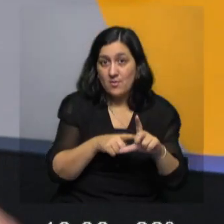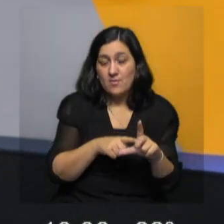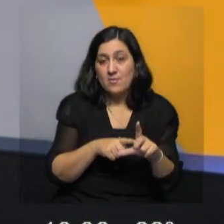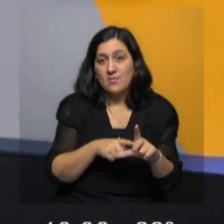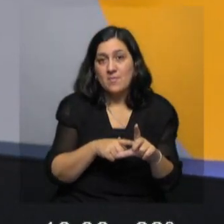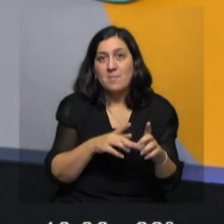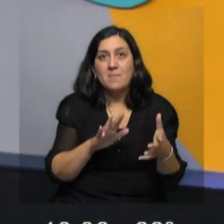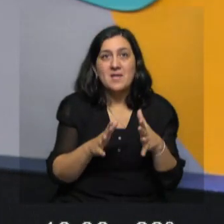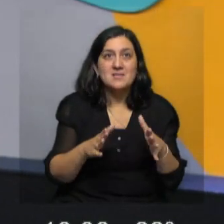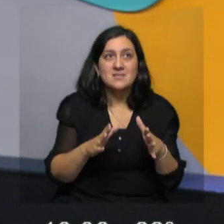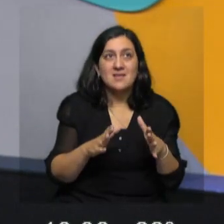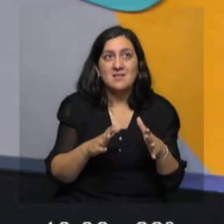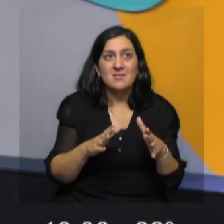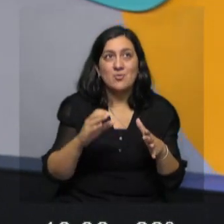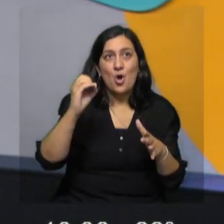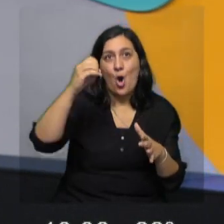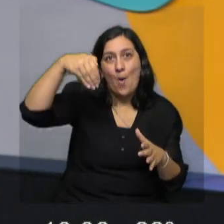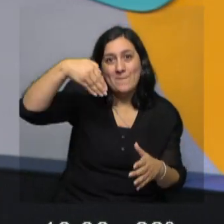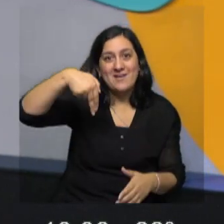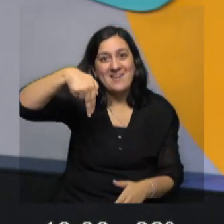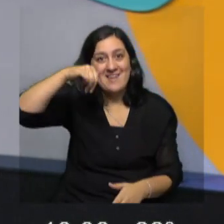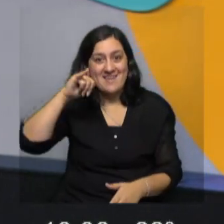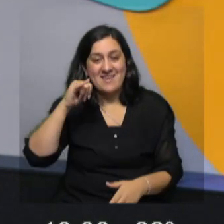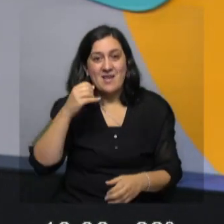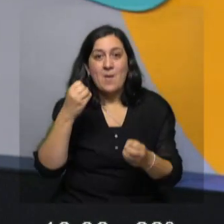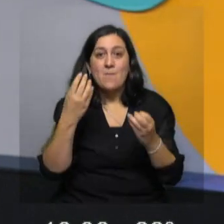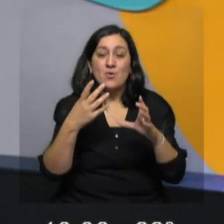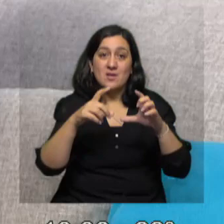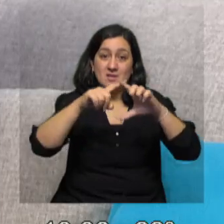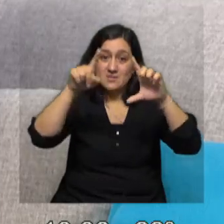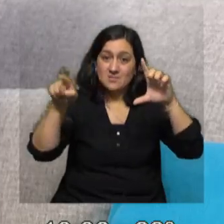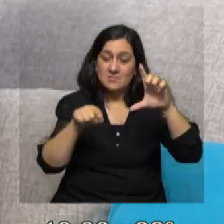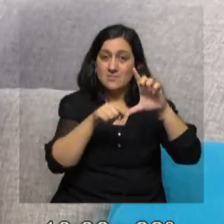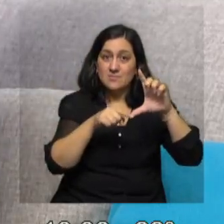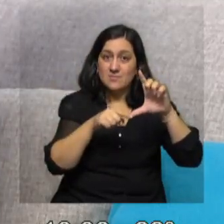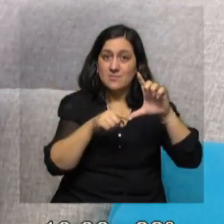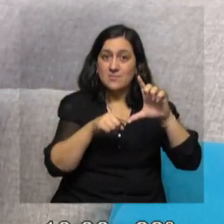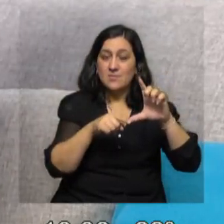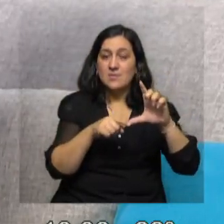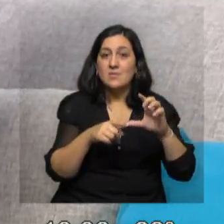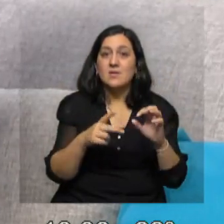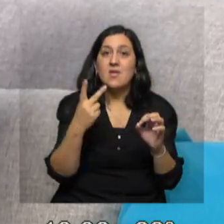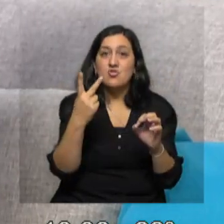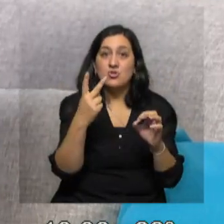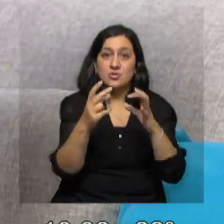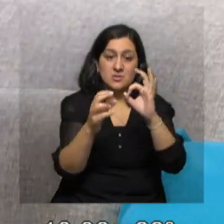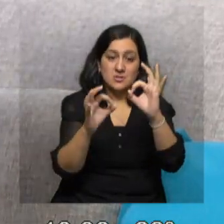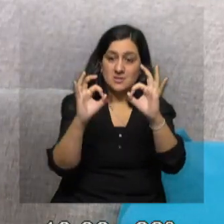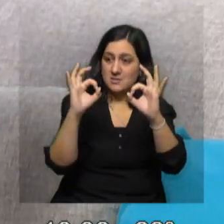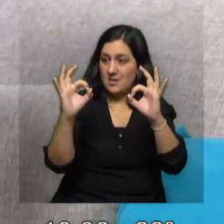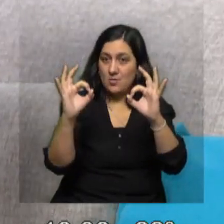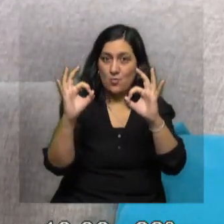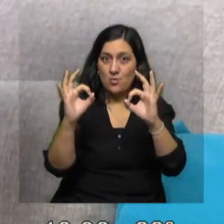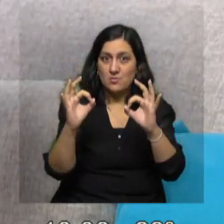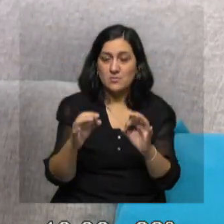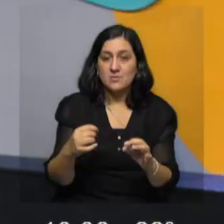un ovni porque es redondo así, pero en el medio tiene como una cavidad. Sí, decía que tenía como dos círculos en realidad, ¿no? Ahí está. Yo leí